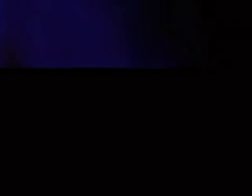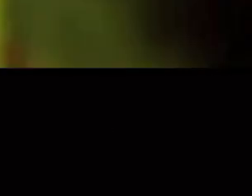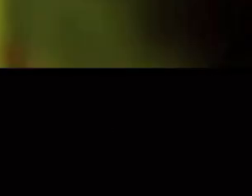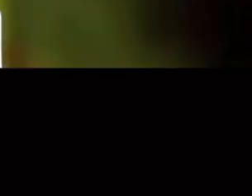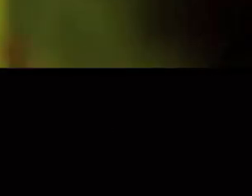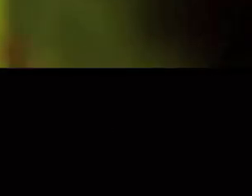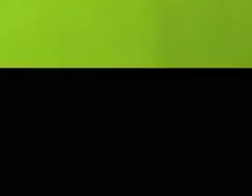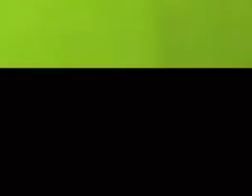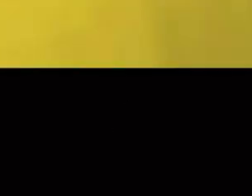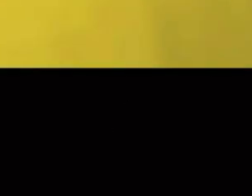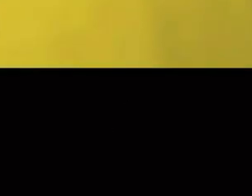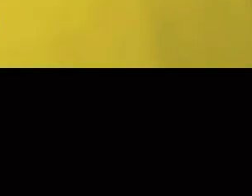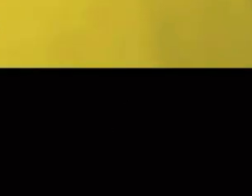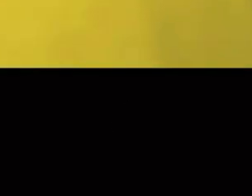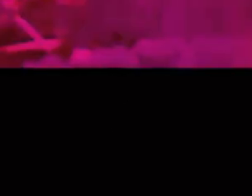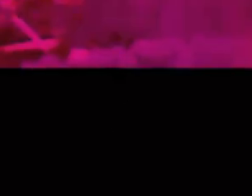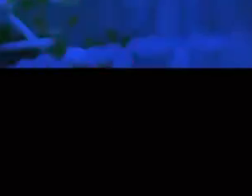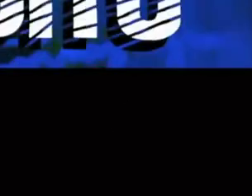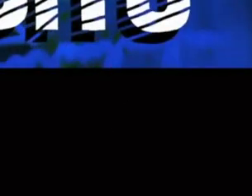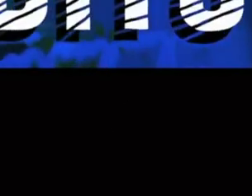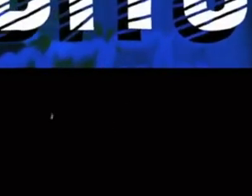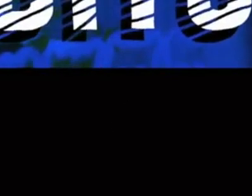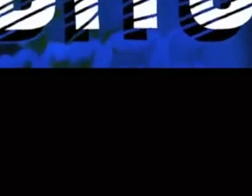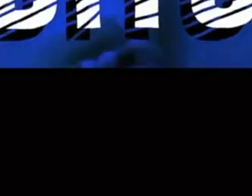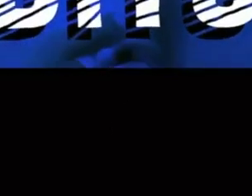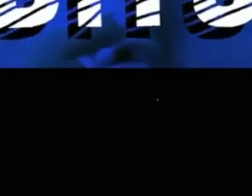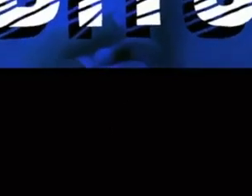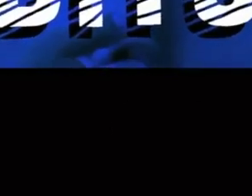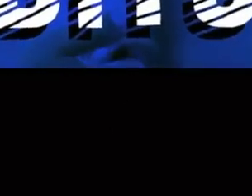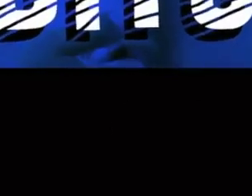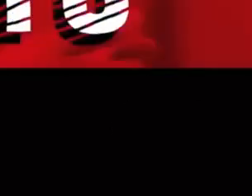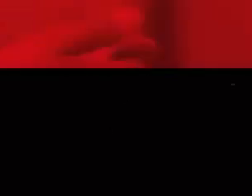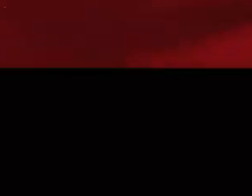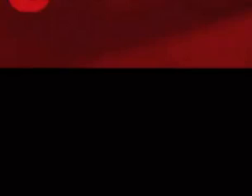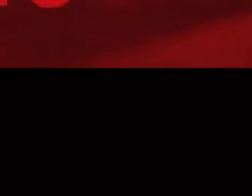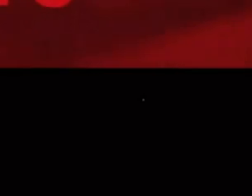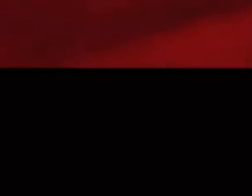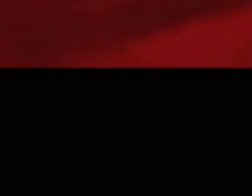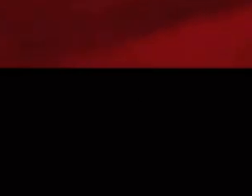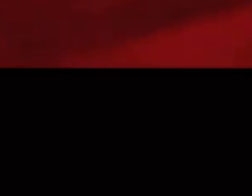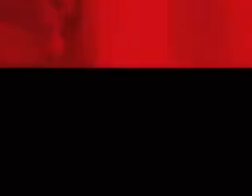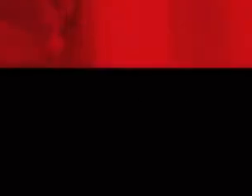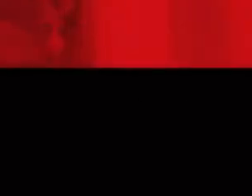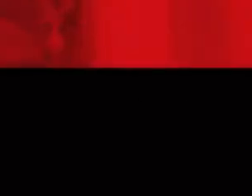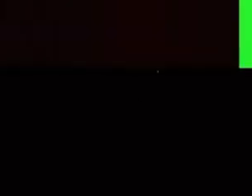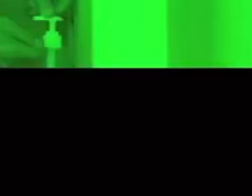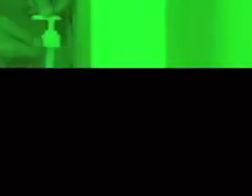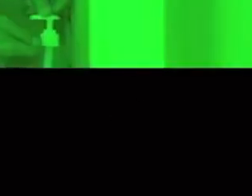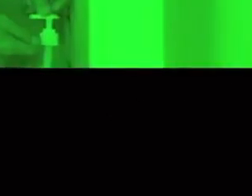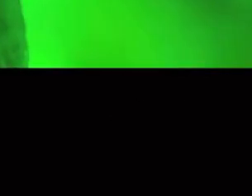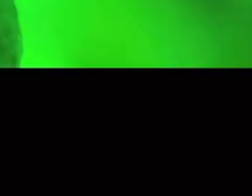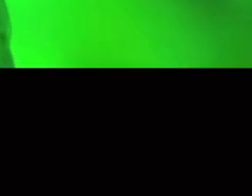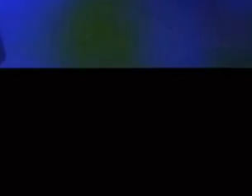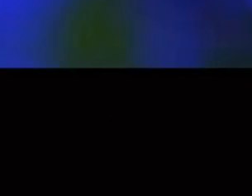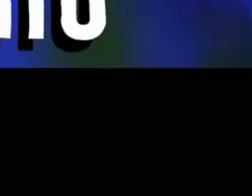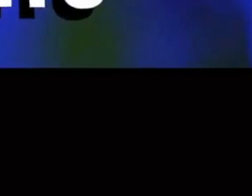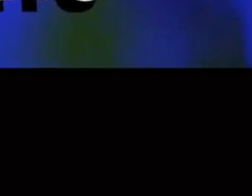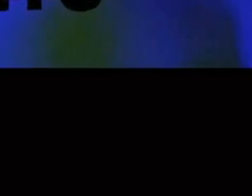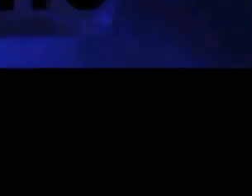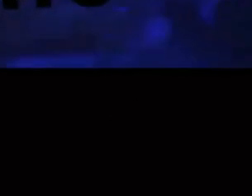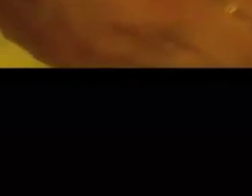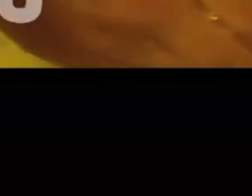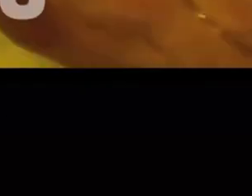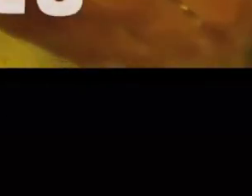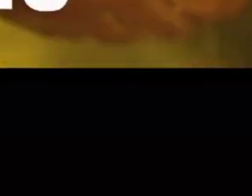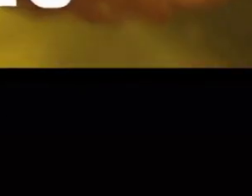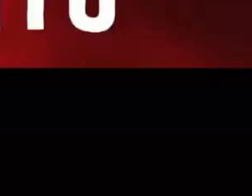Bien las manos yo le evito con agua y jabón espumadito. Si me lavo bien las manos yo le evito con agua y jabón